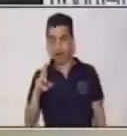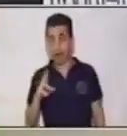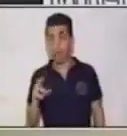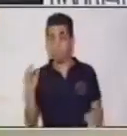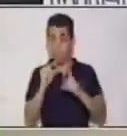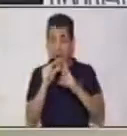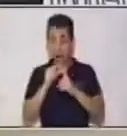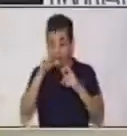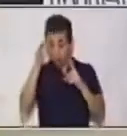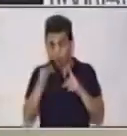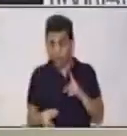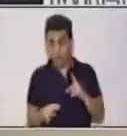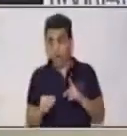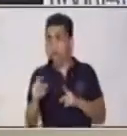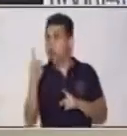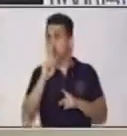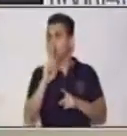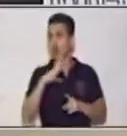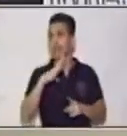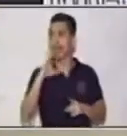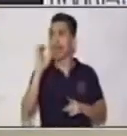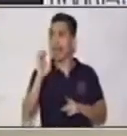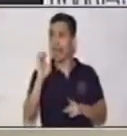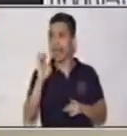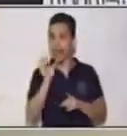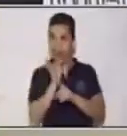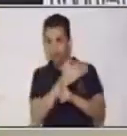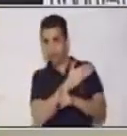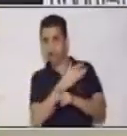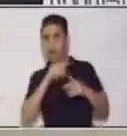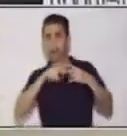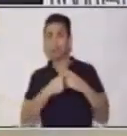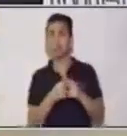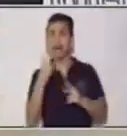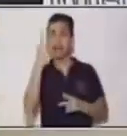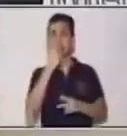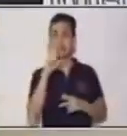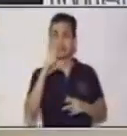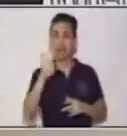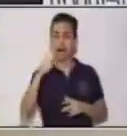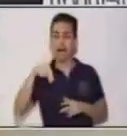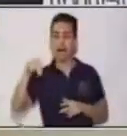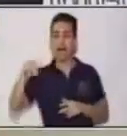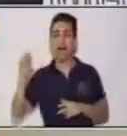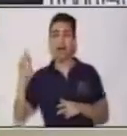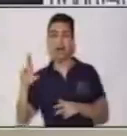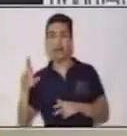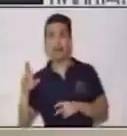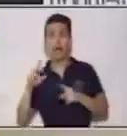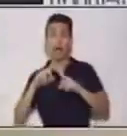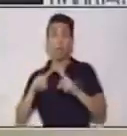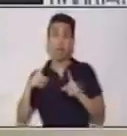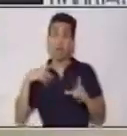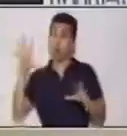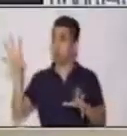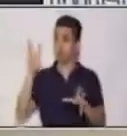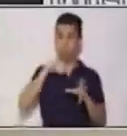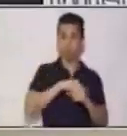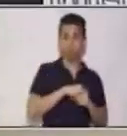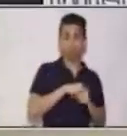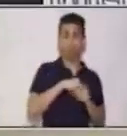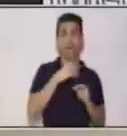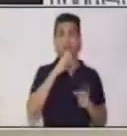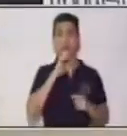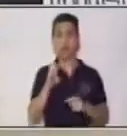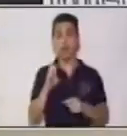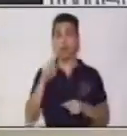la E al inicio, sino que comienza con S. Pero adaptada al idioma español ya se debe colocar la E. O por